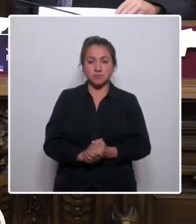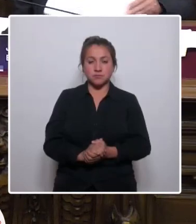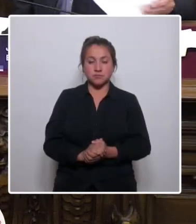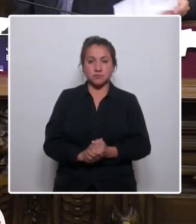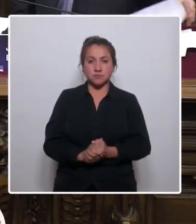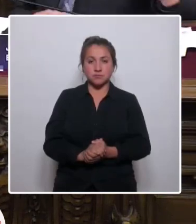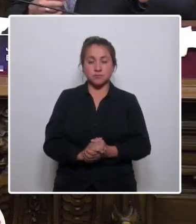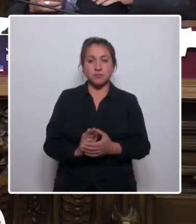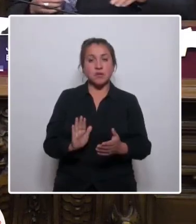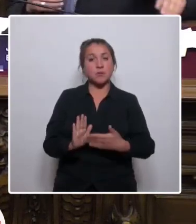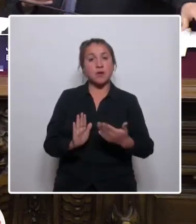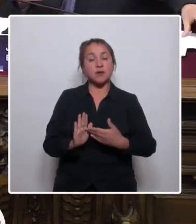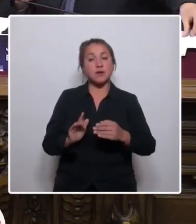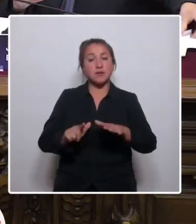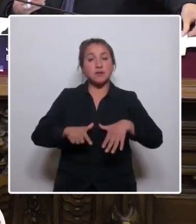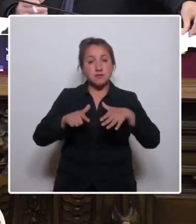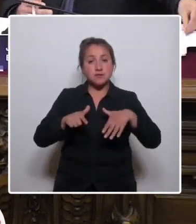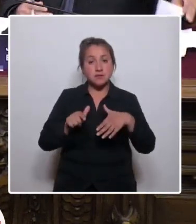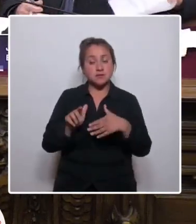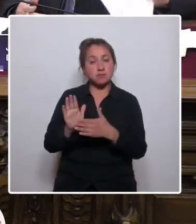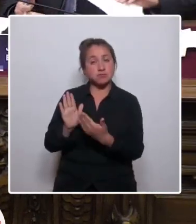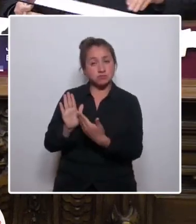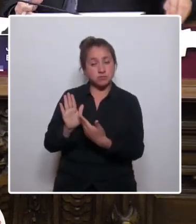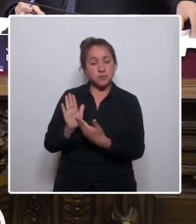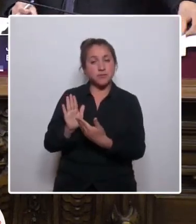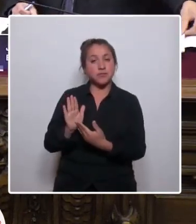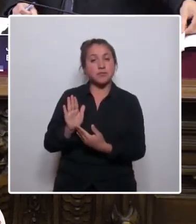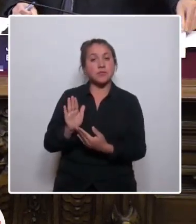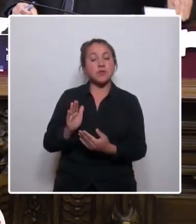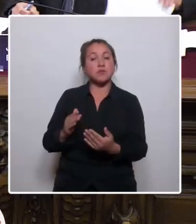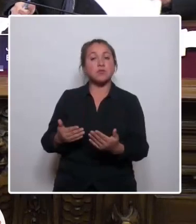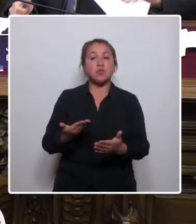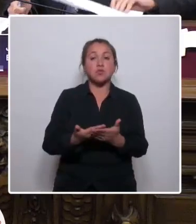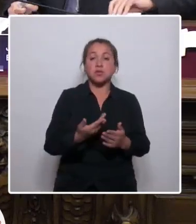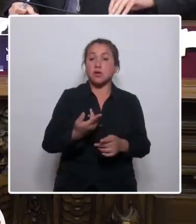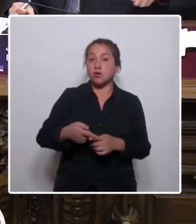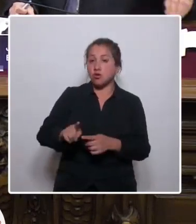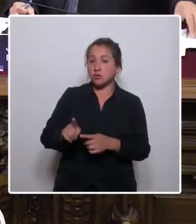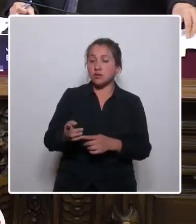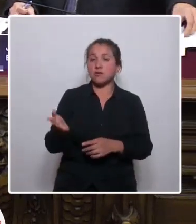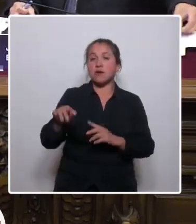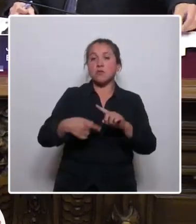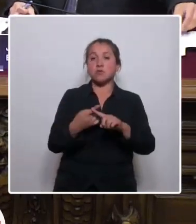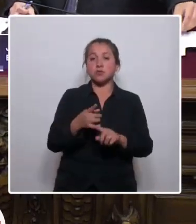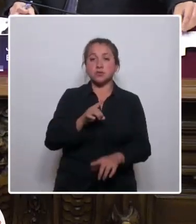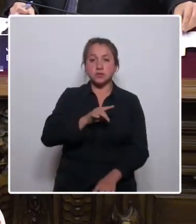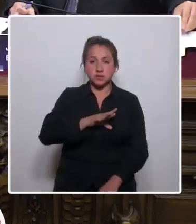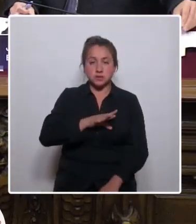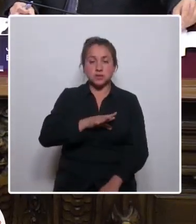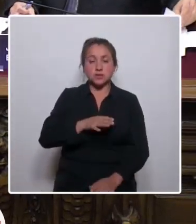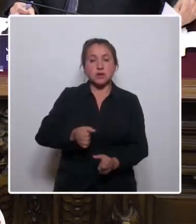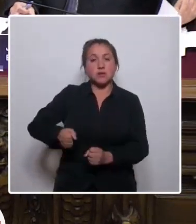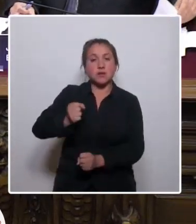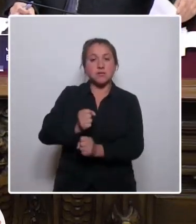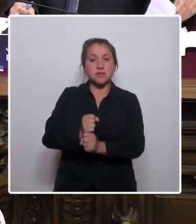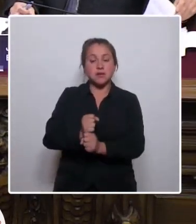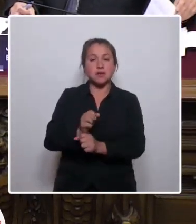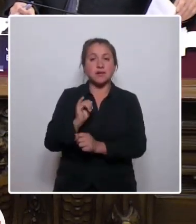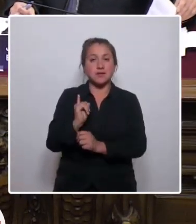Asimismo, en la página 17 hay otra propuesta de Vamos por Chile para reemplazar la letra